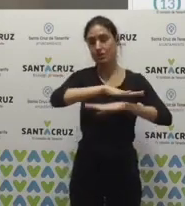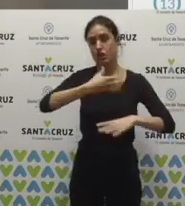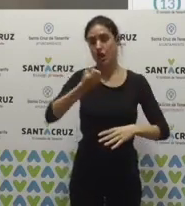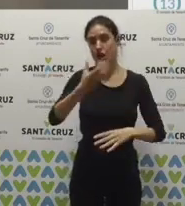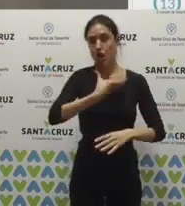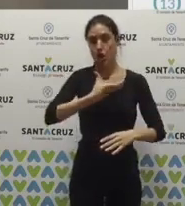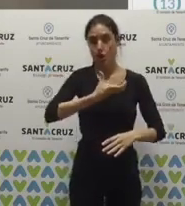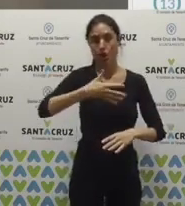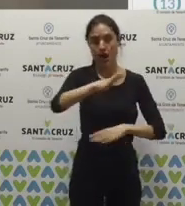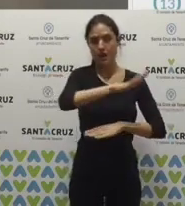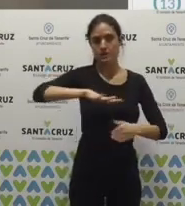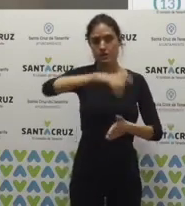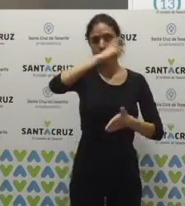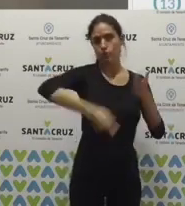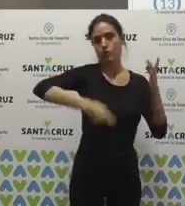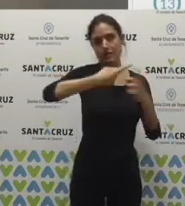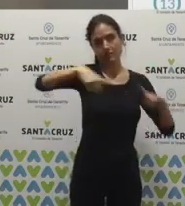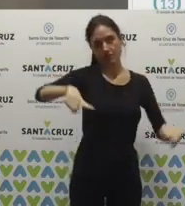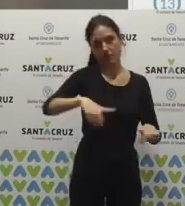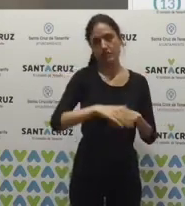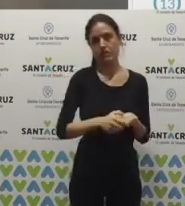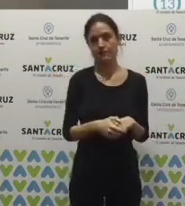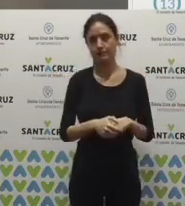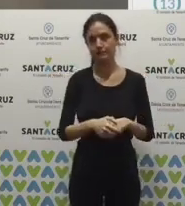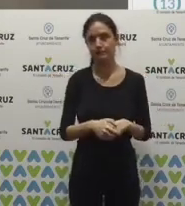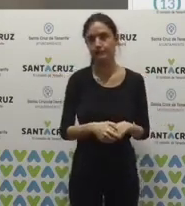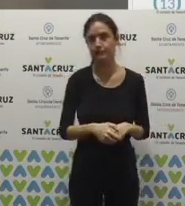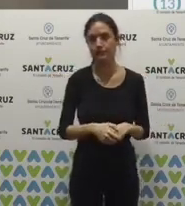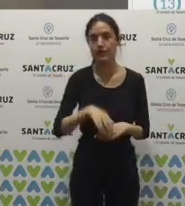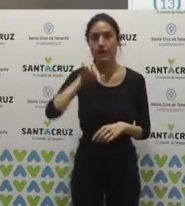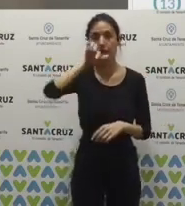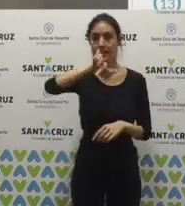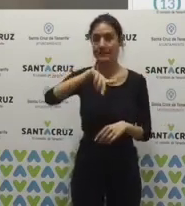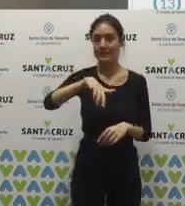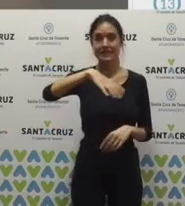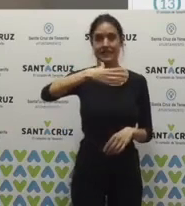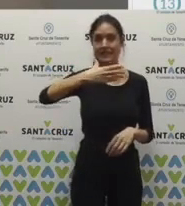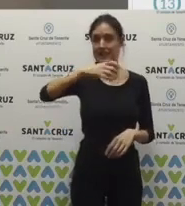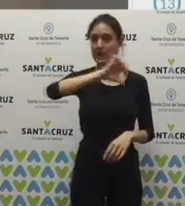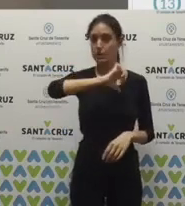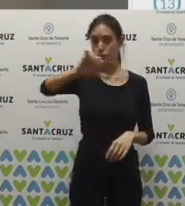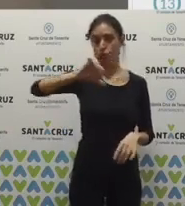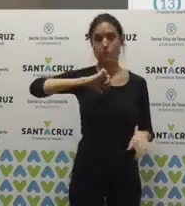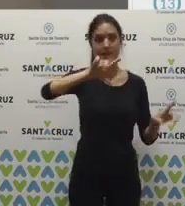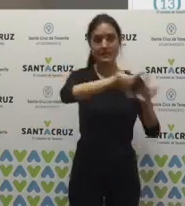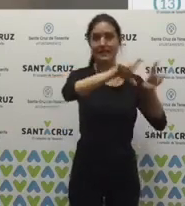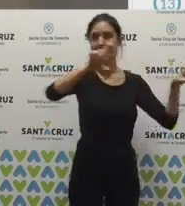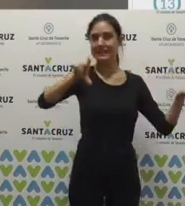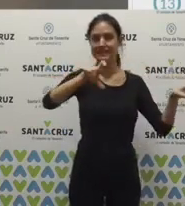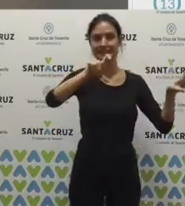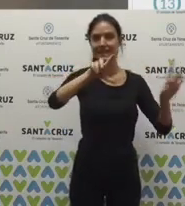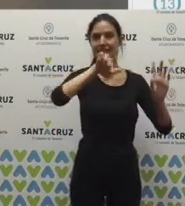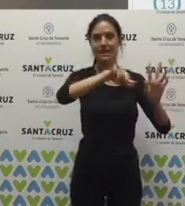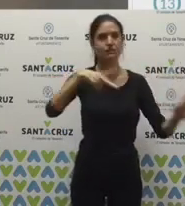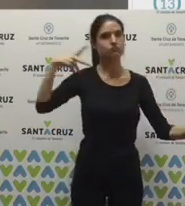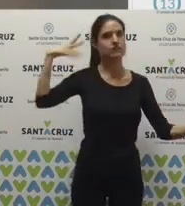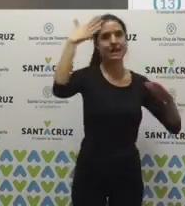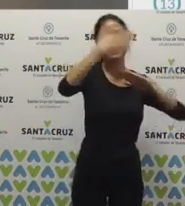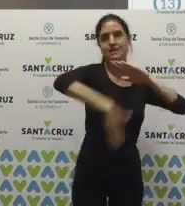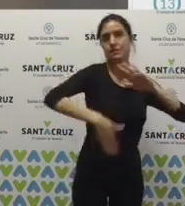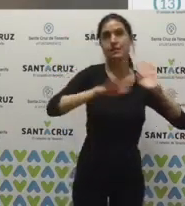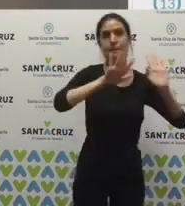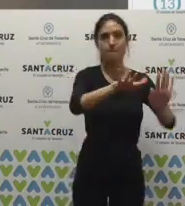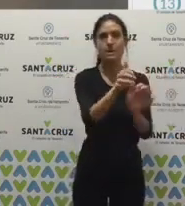injustificadas restringieron la autonomía de dichas entidades en un momento en el que las necesidades sociales eran enormes porque se